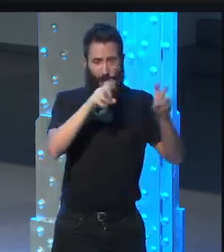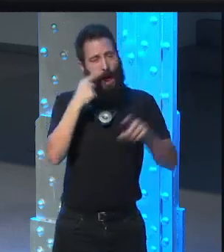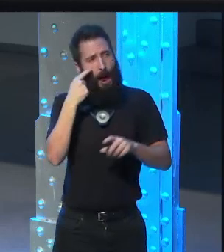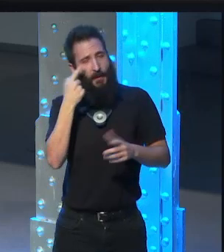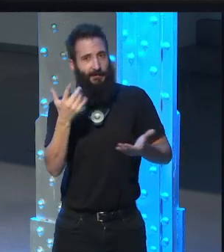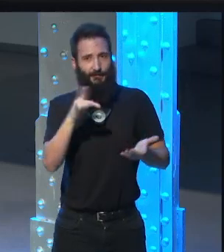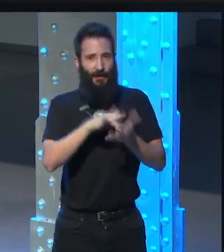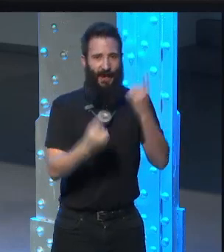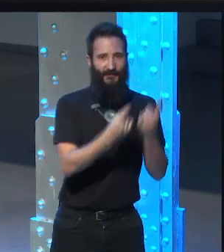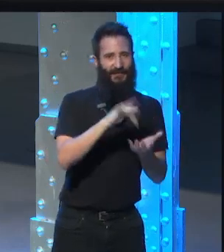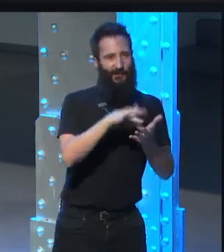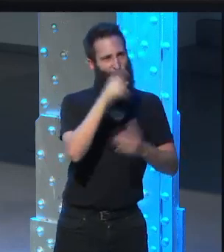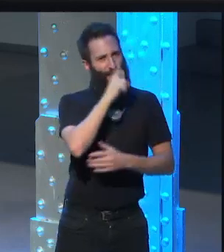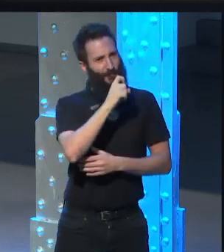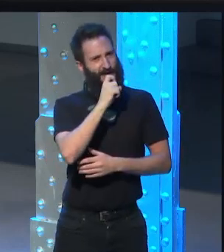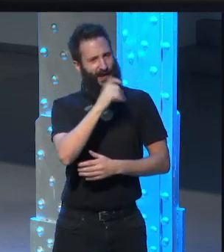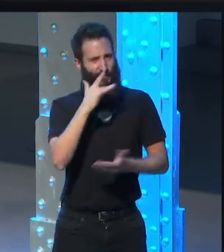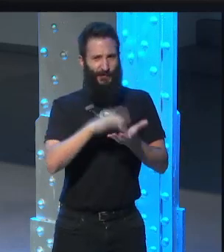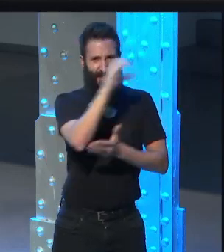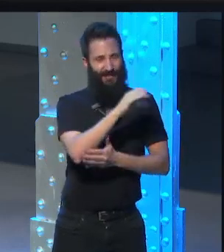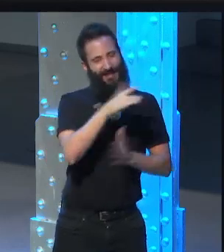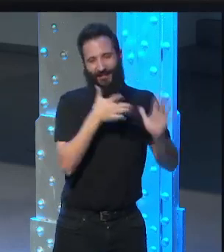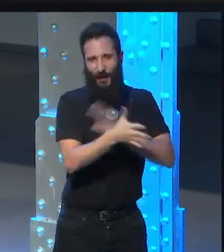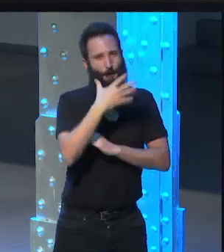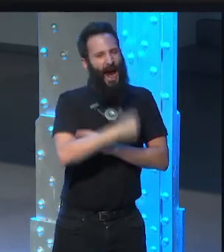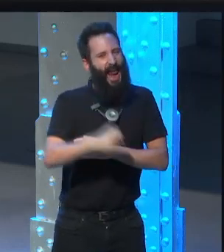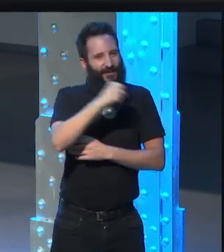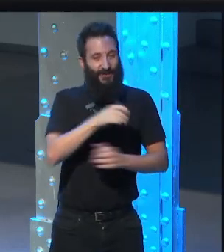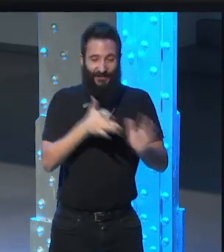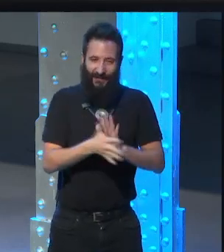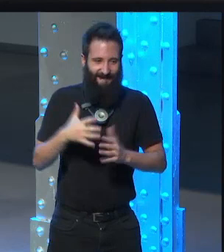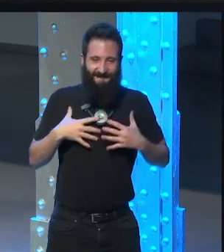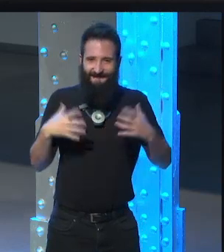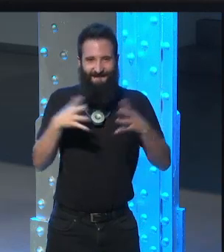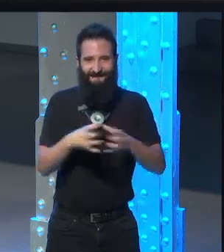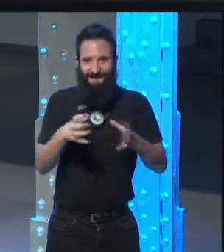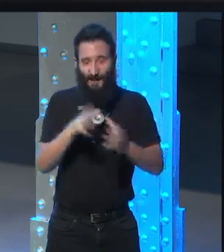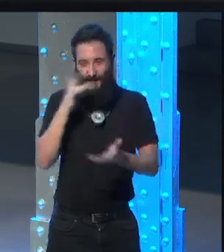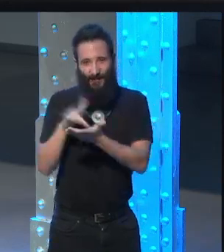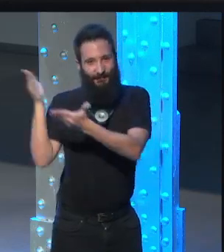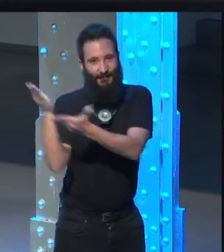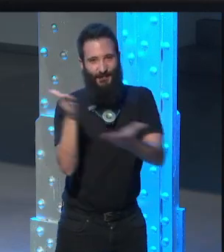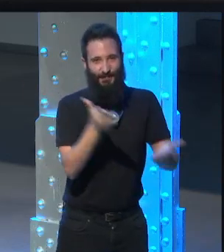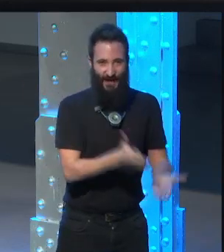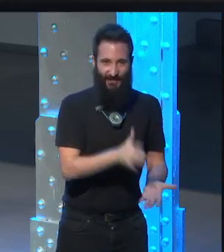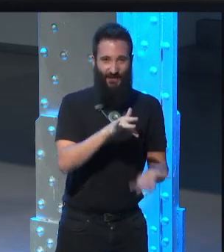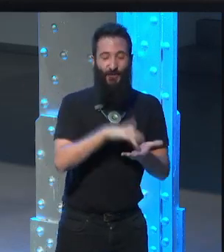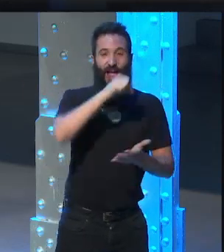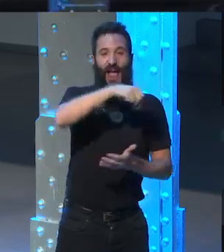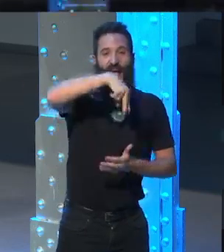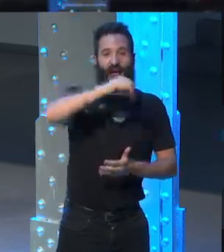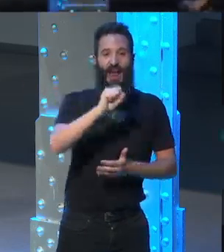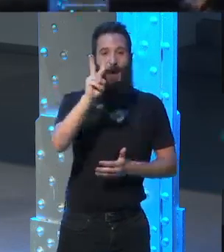veces enrevesado que es la ciencia es espectacular y nos hace mucha ilusión tenerla aquí. Y sin más, os voy a dejar con Ana